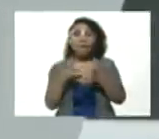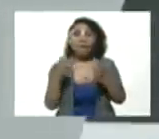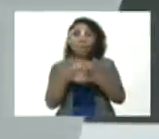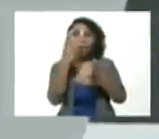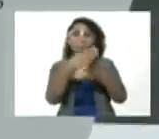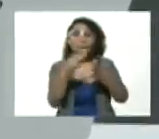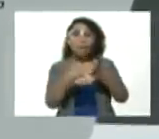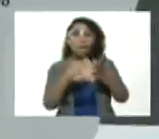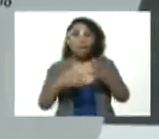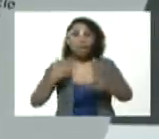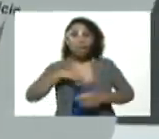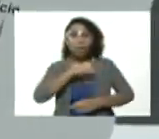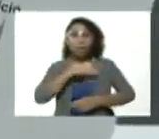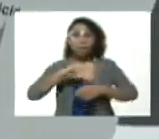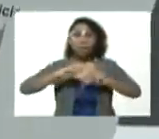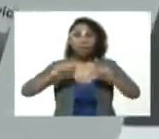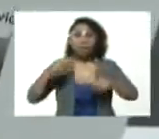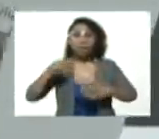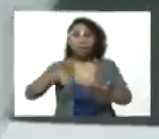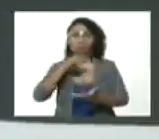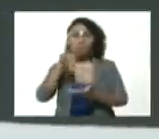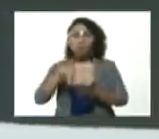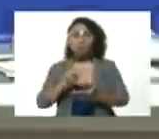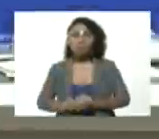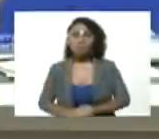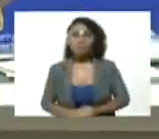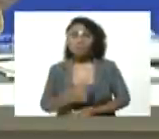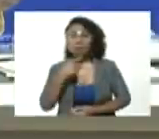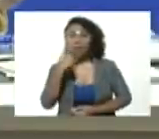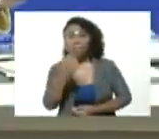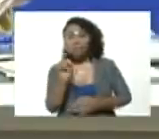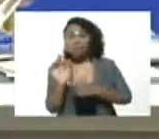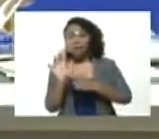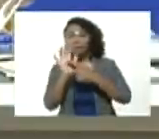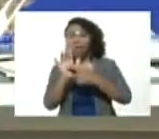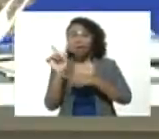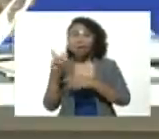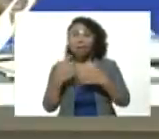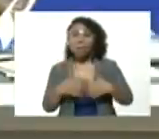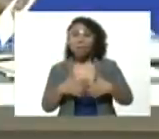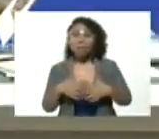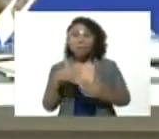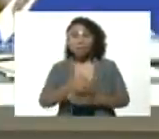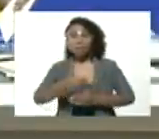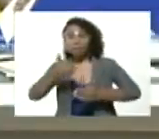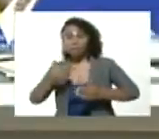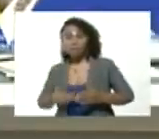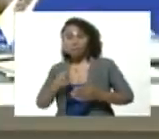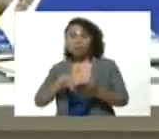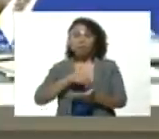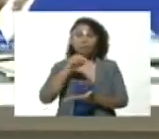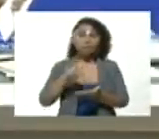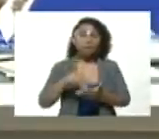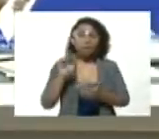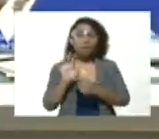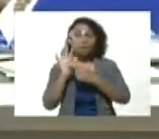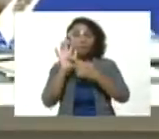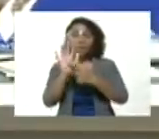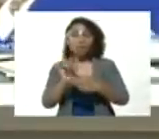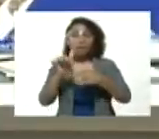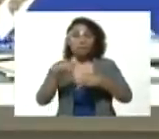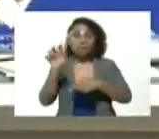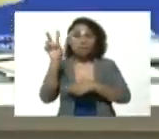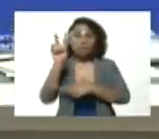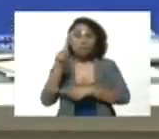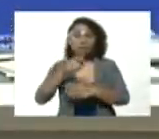partes en nuestro territorio nacional. Le dice el representante de esta empresa transnacional, el representante de Venezuela, que